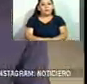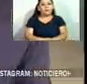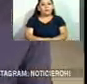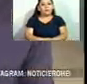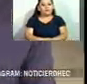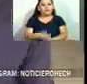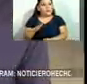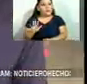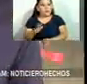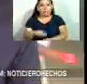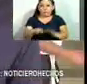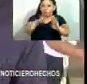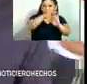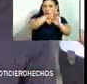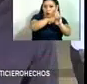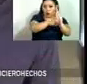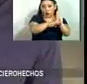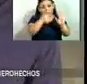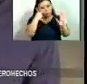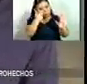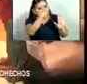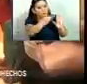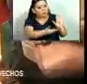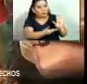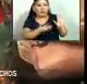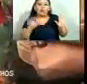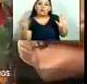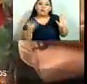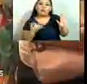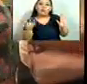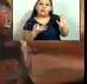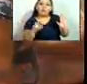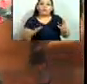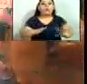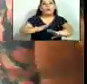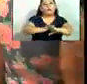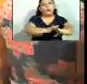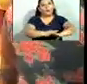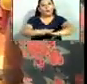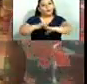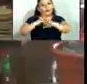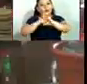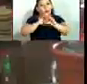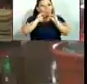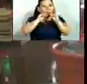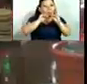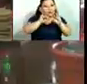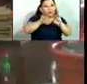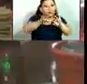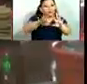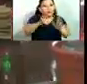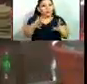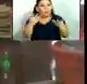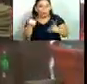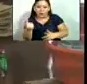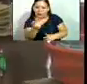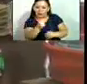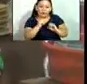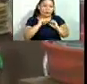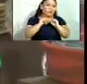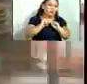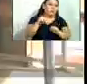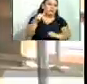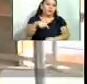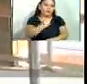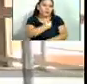Siempre tomando todas las medidas necesarias para prevenir lo que es este virus que está causando tanta muerte y dolor acá en